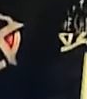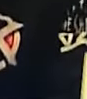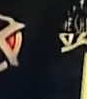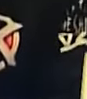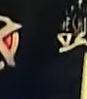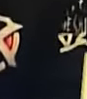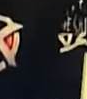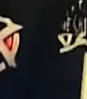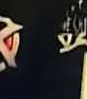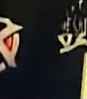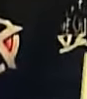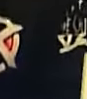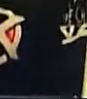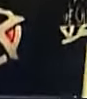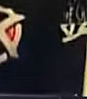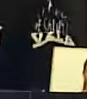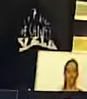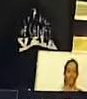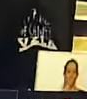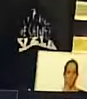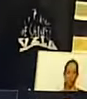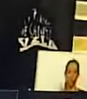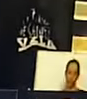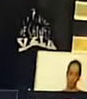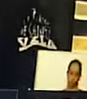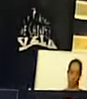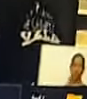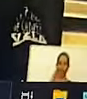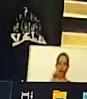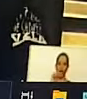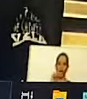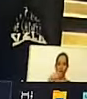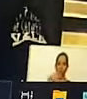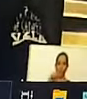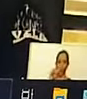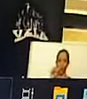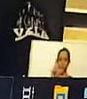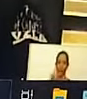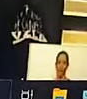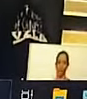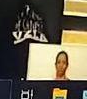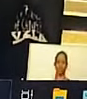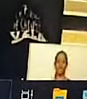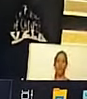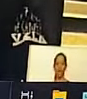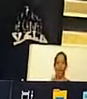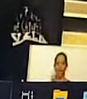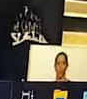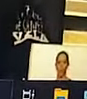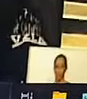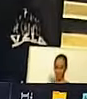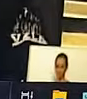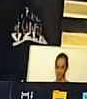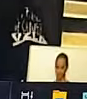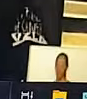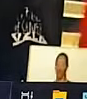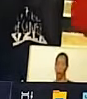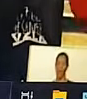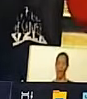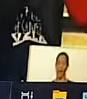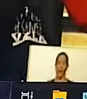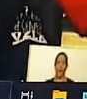vista. Faltan 4 seguidores para que la cápsula, @lacapsula.bzla, tenga los 2000 seguidores. Lo hemos logrado